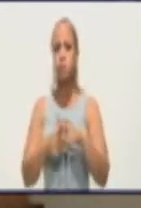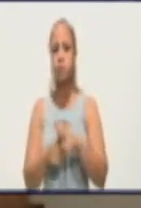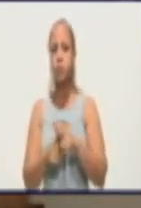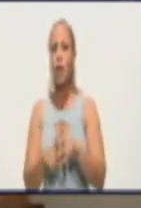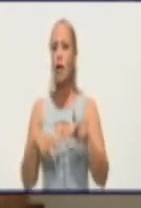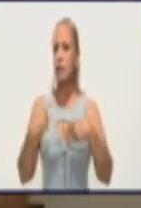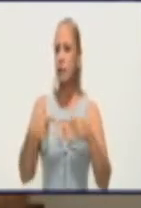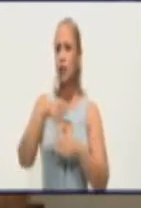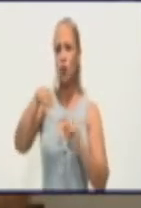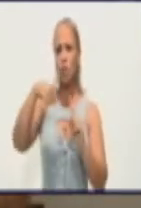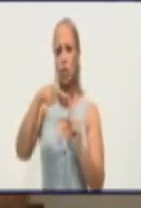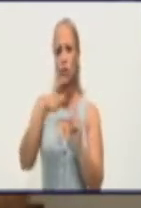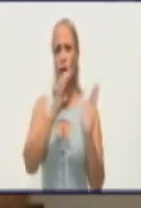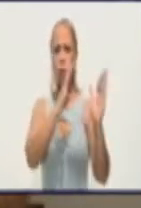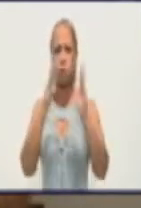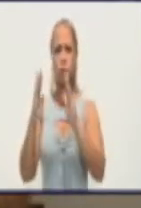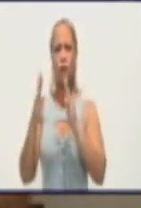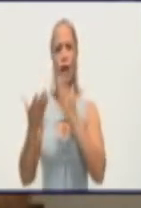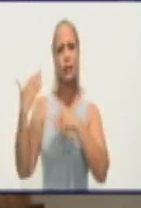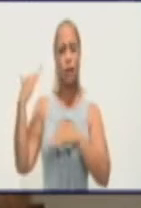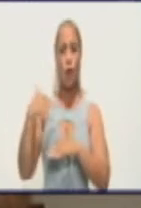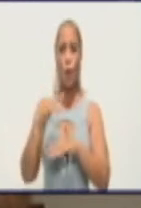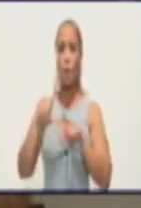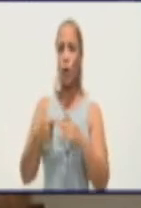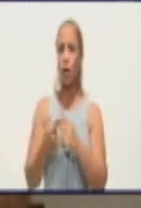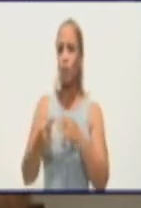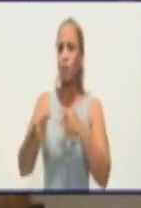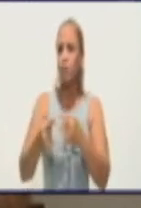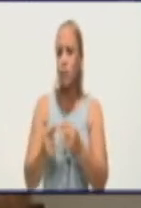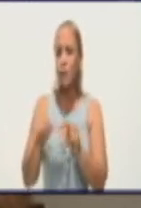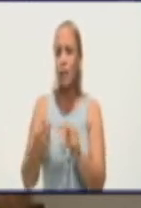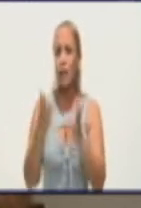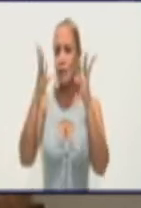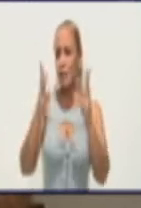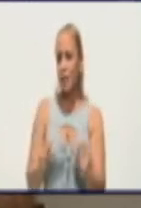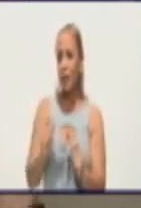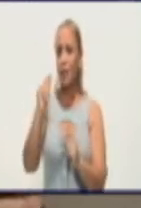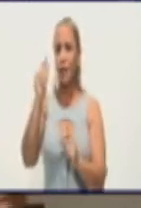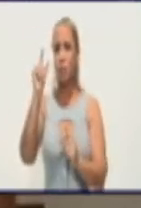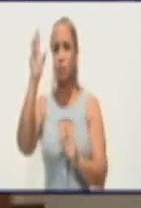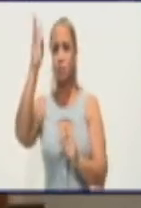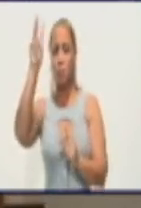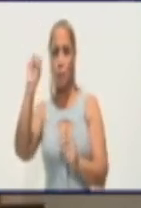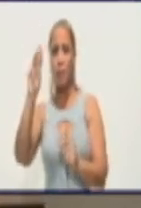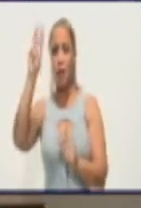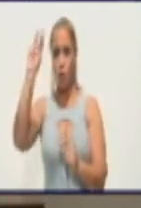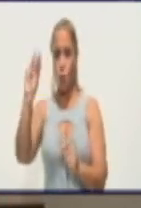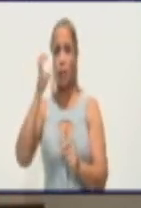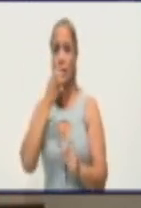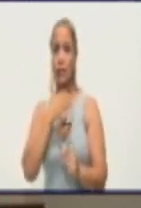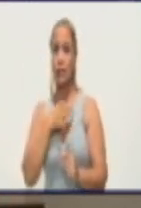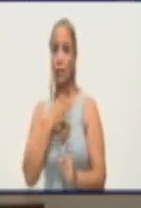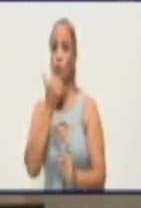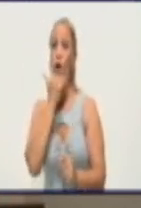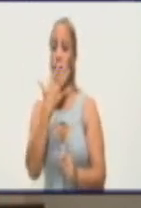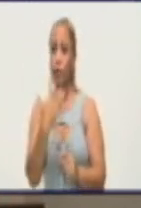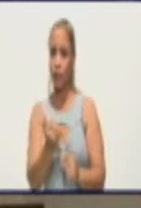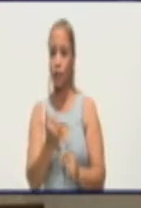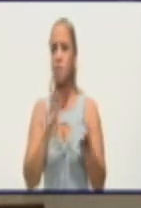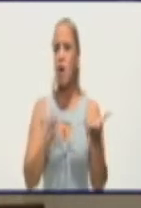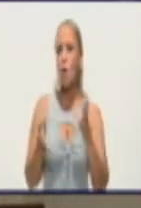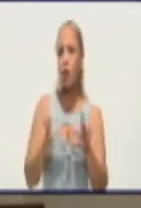bloques como estaban anteriormente porque no no se ajusta a la cantidad de megawar que tenemos que afectar entonces tratando de equiparar los circuitos lo más justo posible